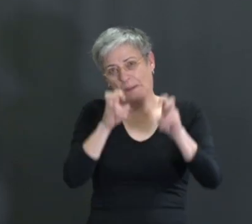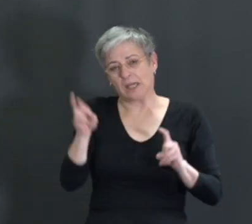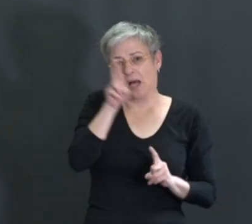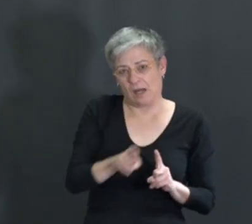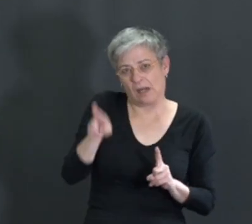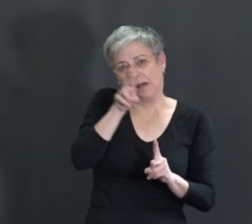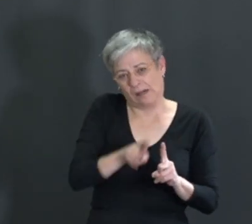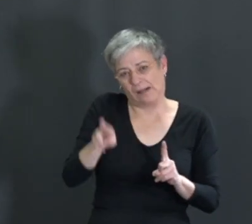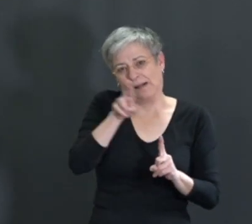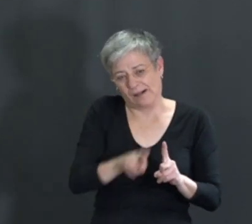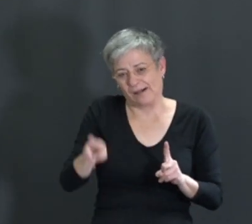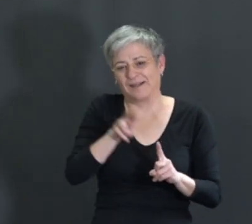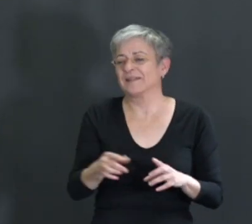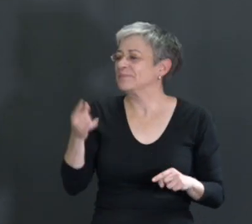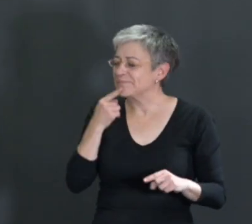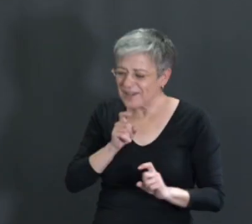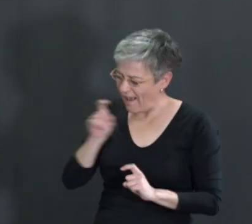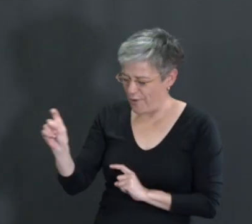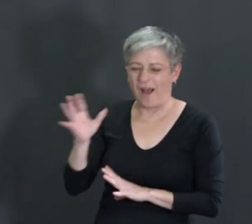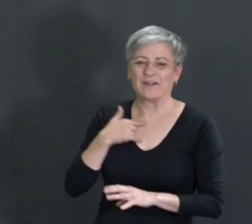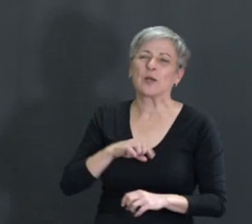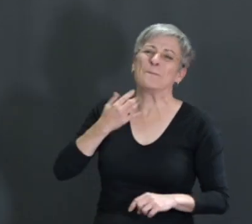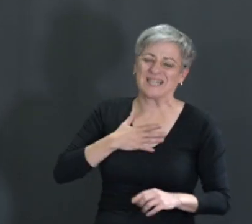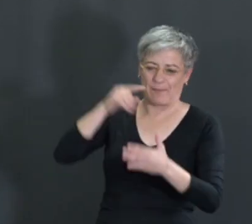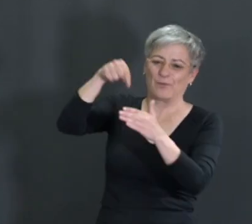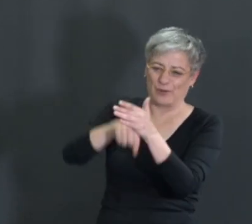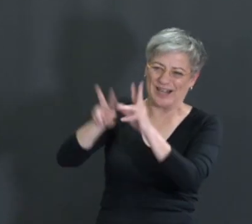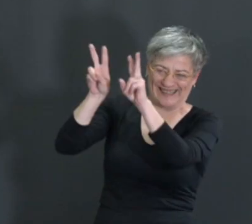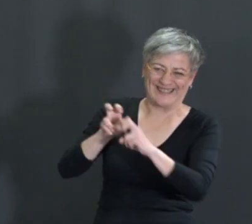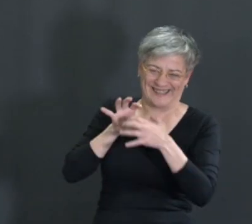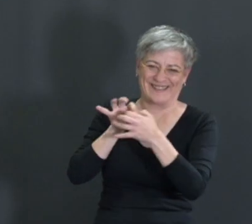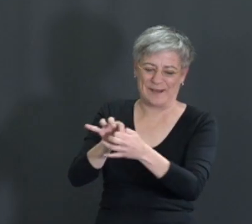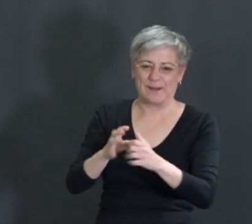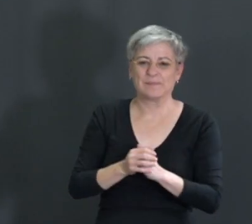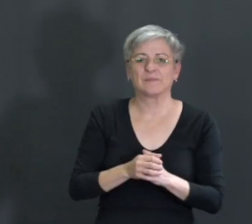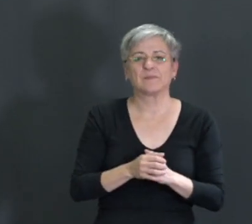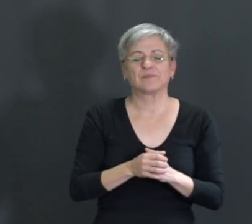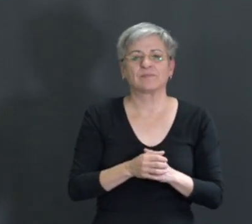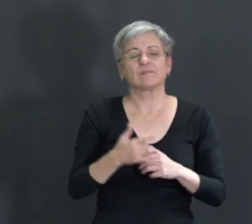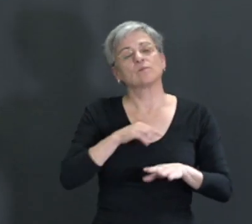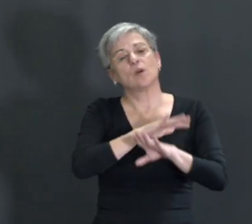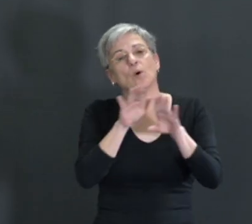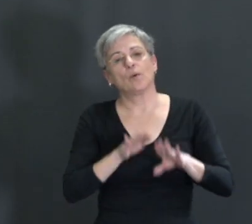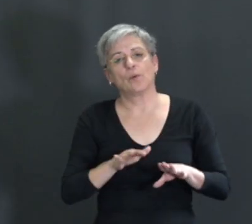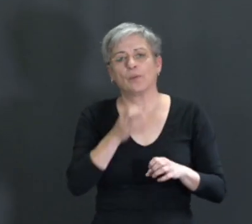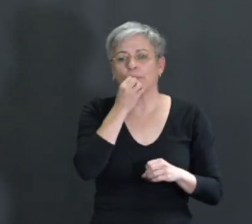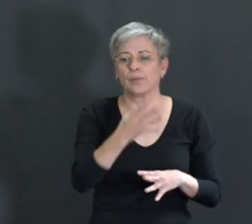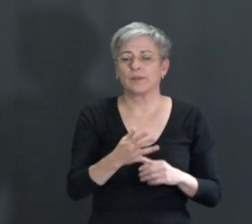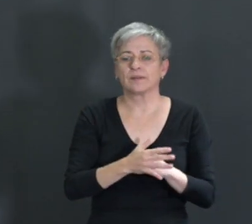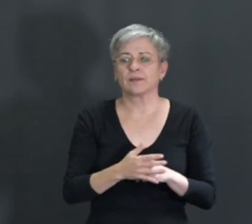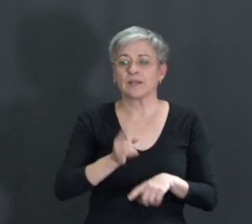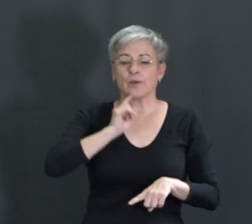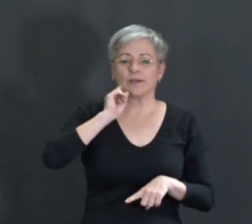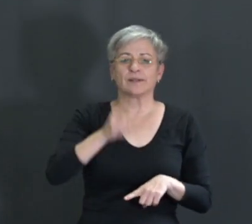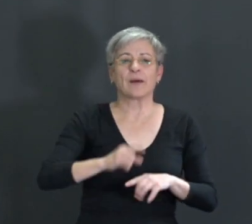como umbral... Mañana vamos a profundizar más en tu libro. Bueno. Mañana sí. Y bueno, tenemos por aquí el director